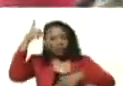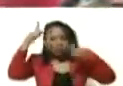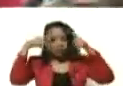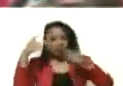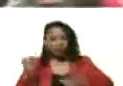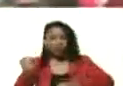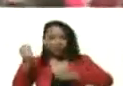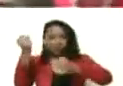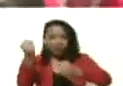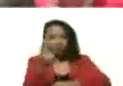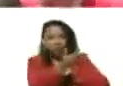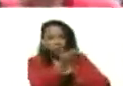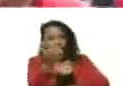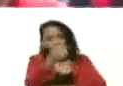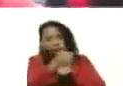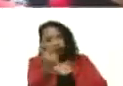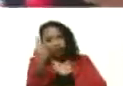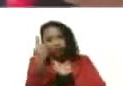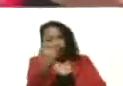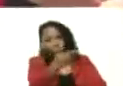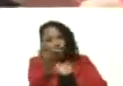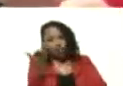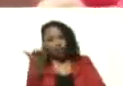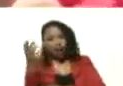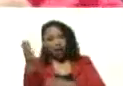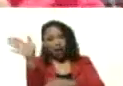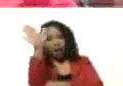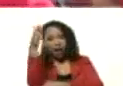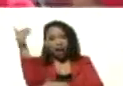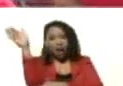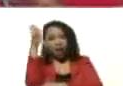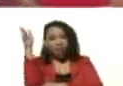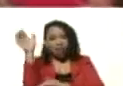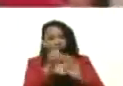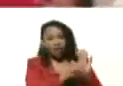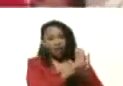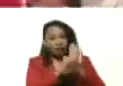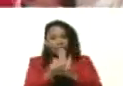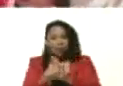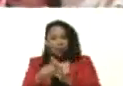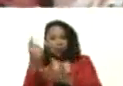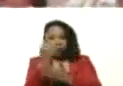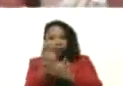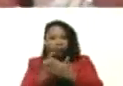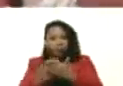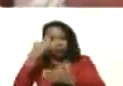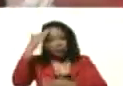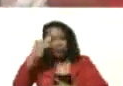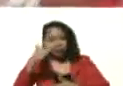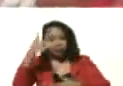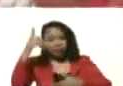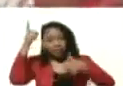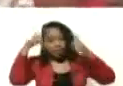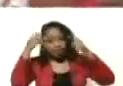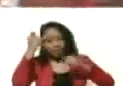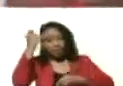Es entregarle a ustedes, a cada uno de ustedes, el estandarte que nuestro comandante Chávez dibujó, hizo,